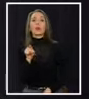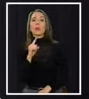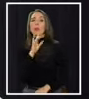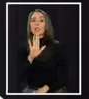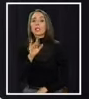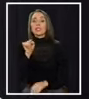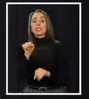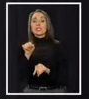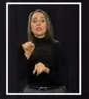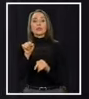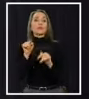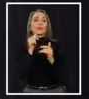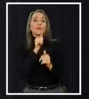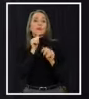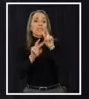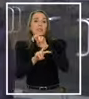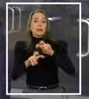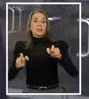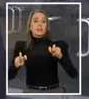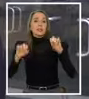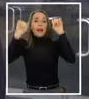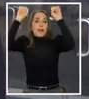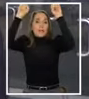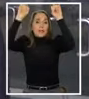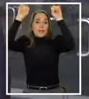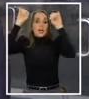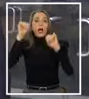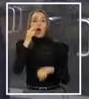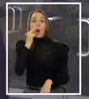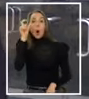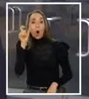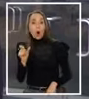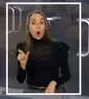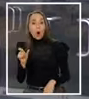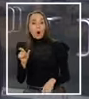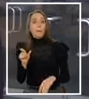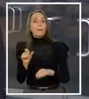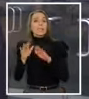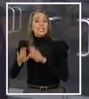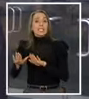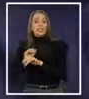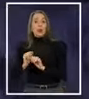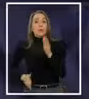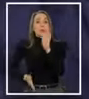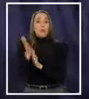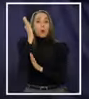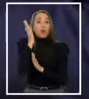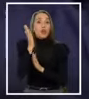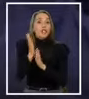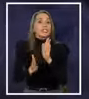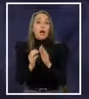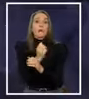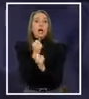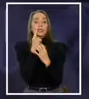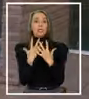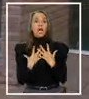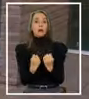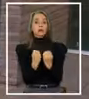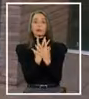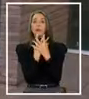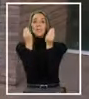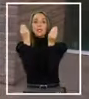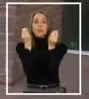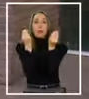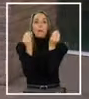Eso justamente está dentro de lo que se está investigando con la fiscalía. El hombre, que no pudo huir, está en calidad de desaparecido, pero según la